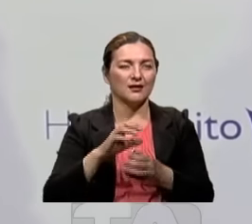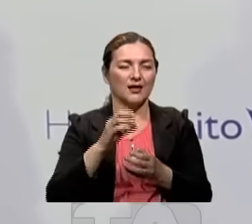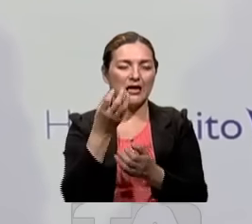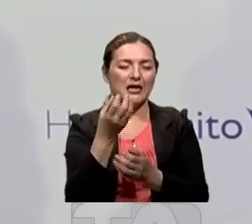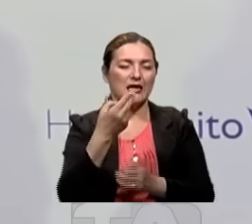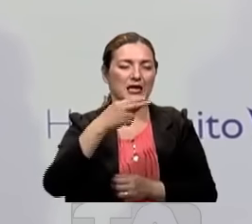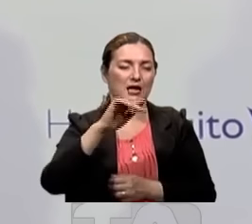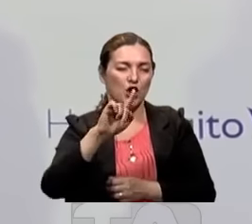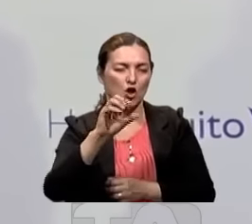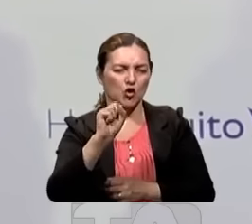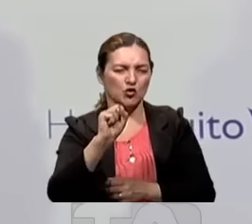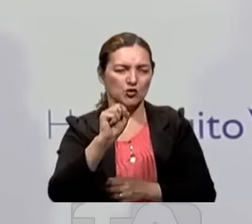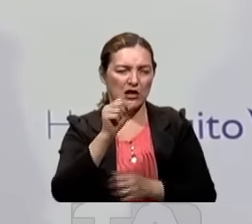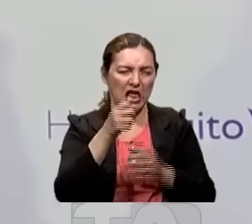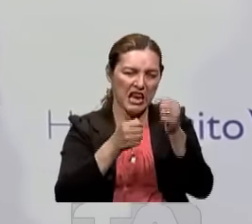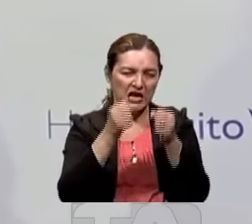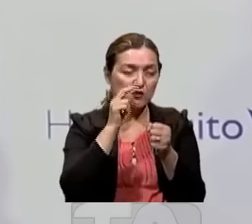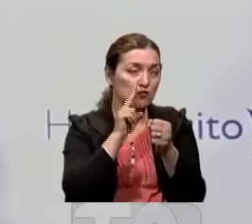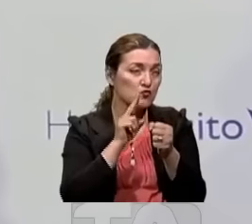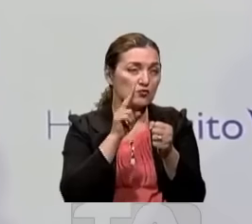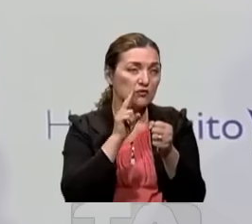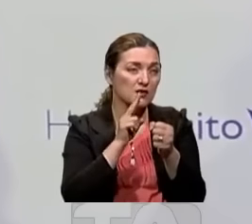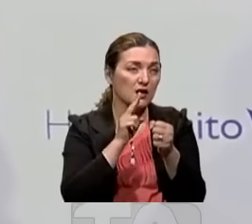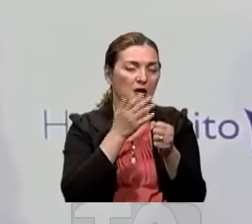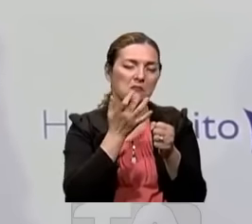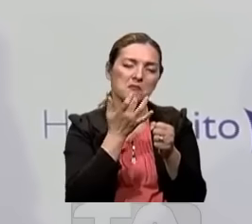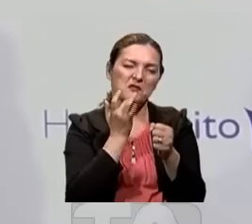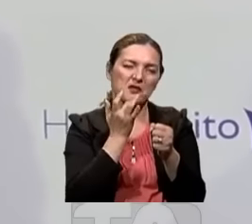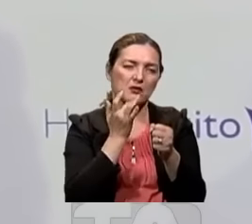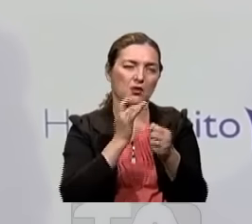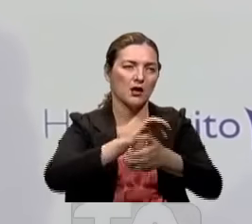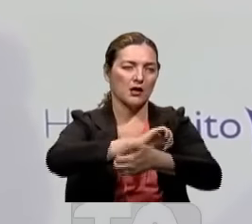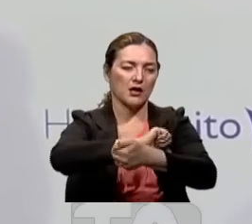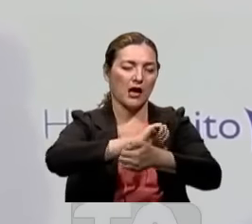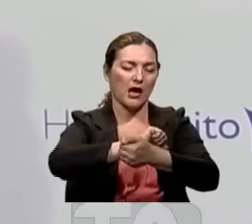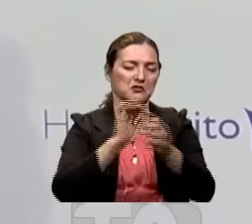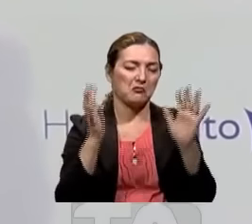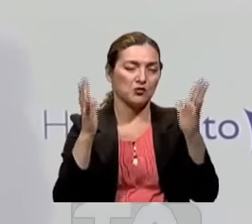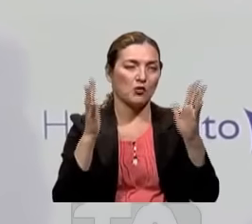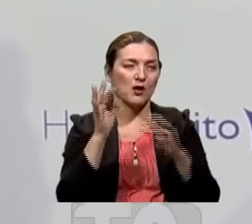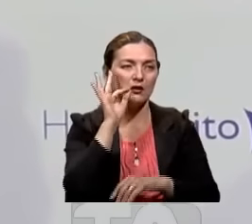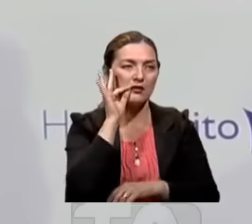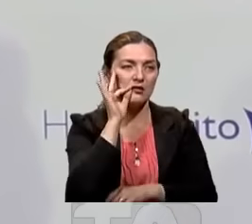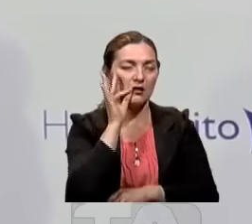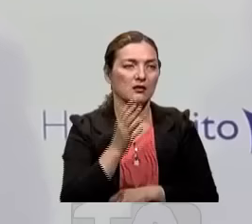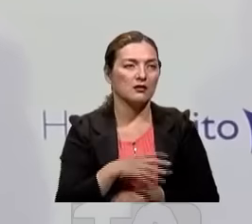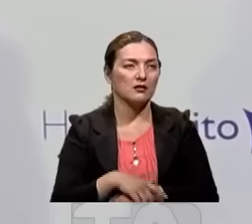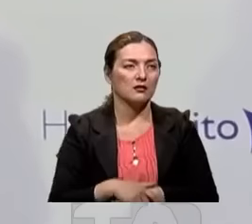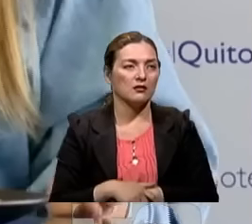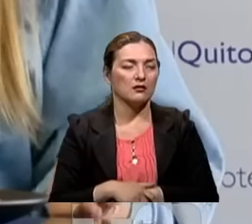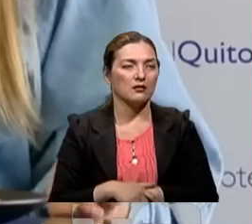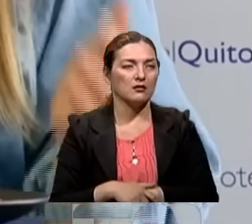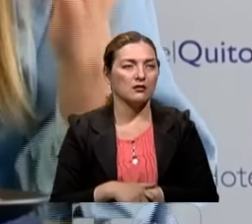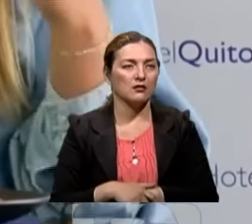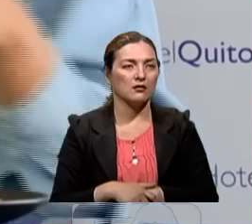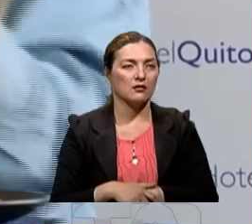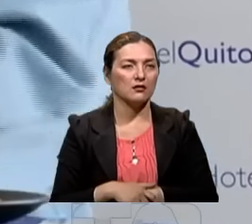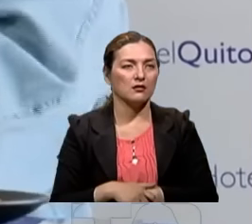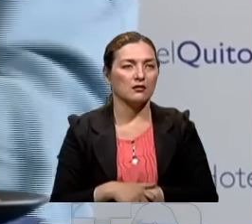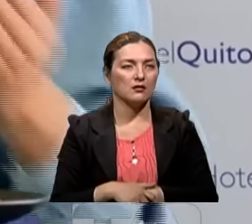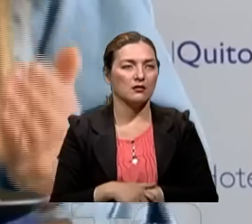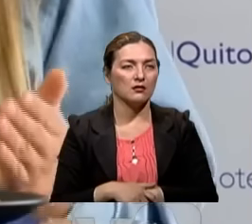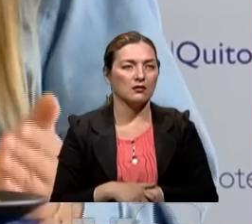creo que preferible ponerle el queso, porque el queso nunca vino, pero de ahí está muy rico. Recuerden a los participantes que entregar